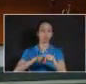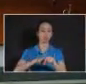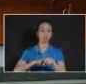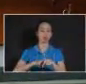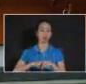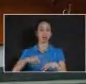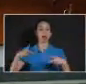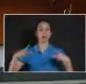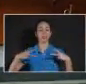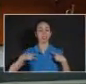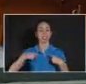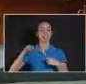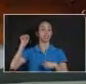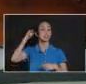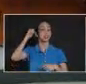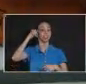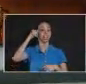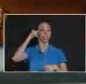flauta.